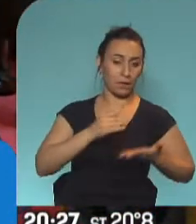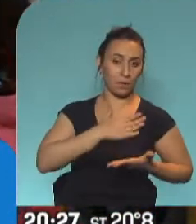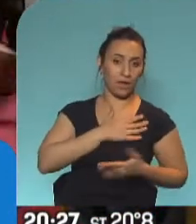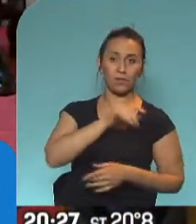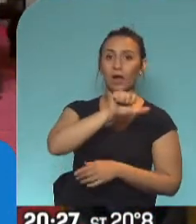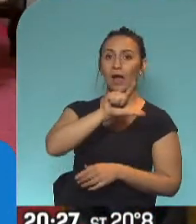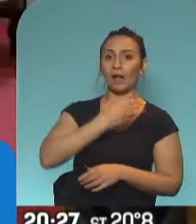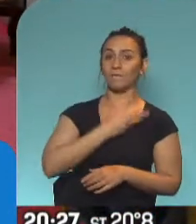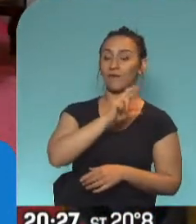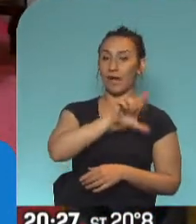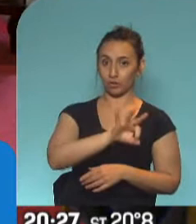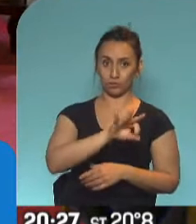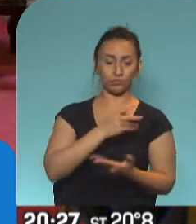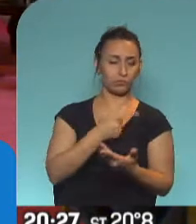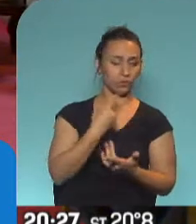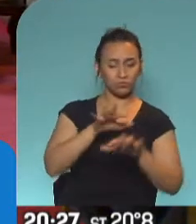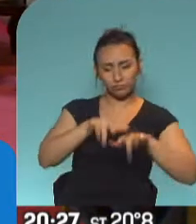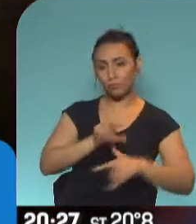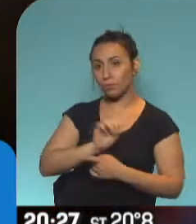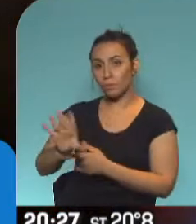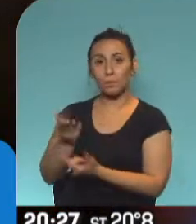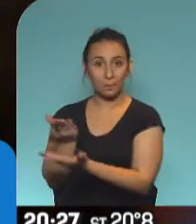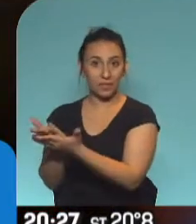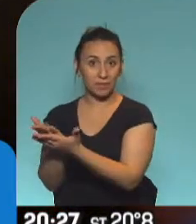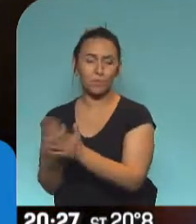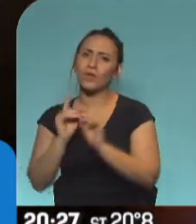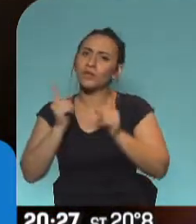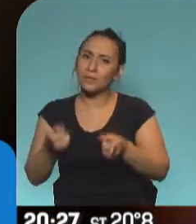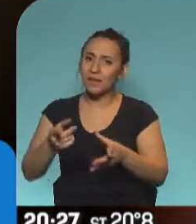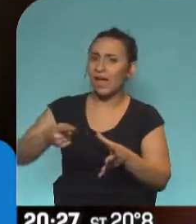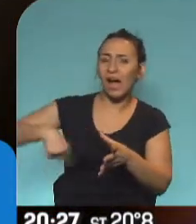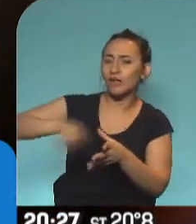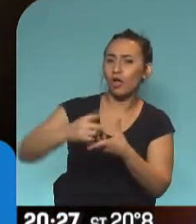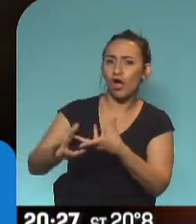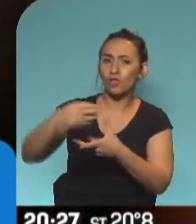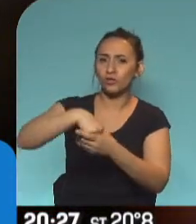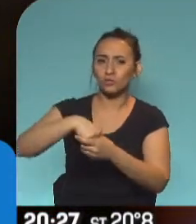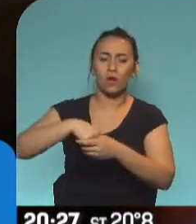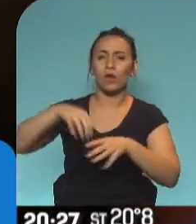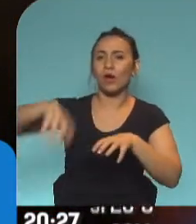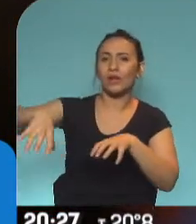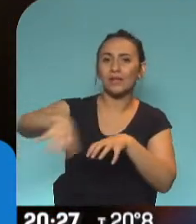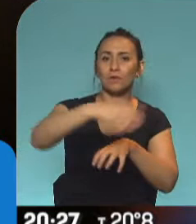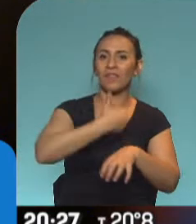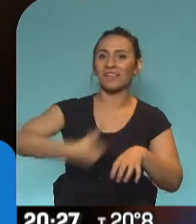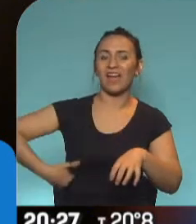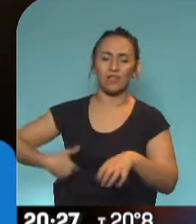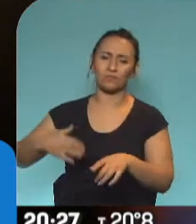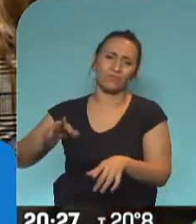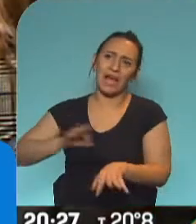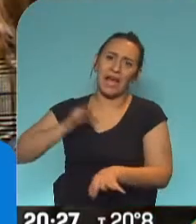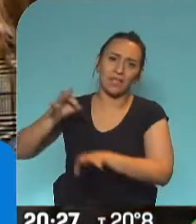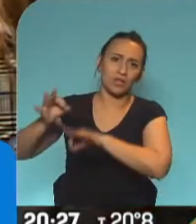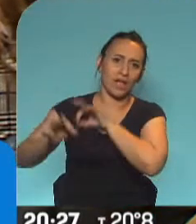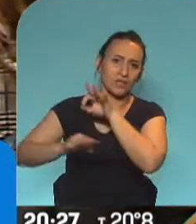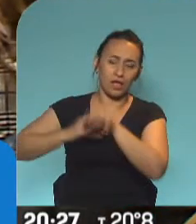Alfaro, pero también cuestiona a todos los intervinientes, ¿no? A todos los organismos estatales que a lo largo de décadas vienen trabajando